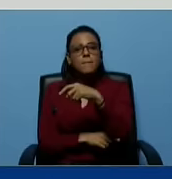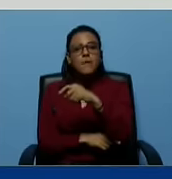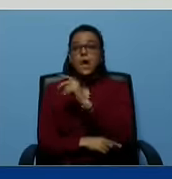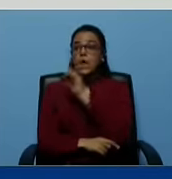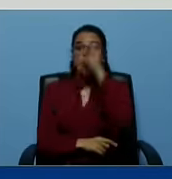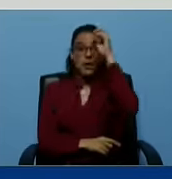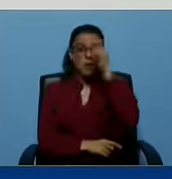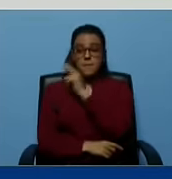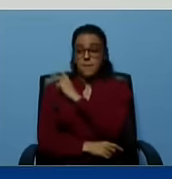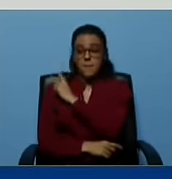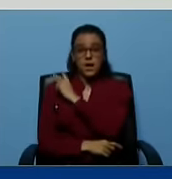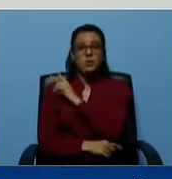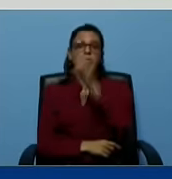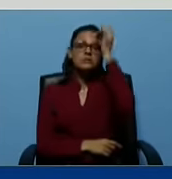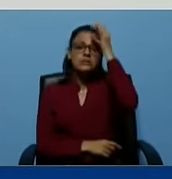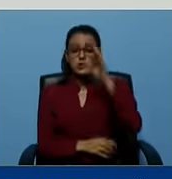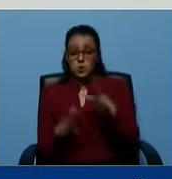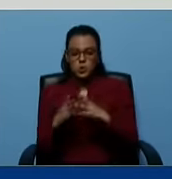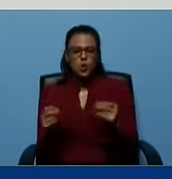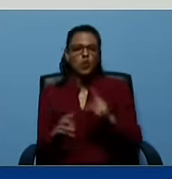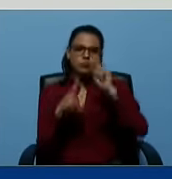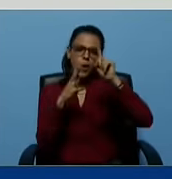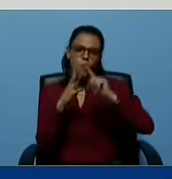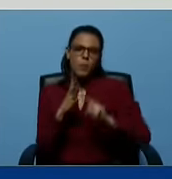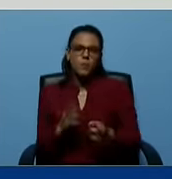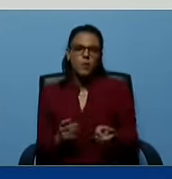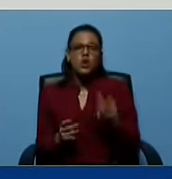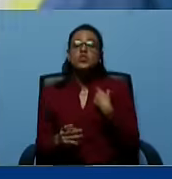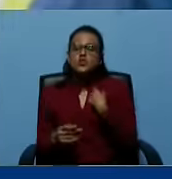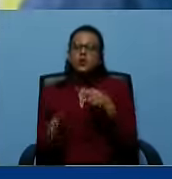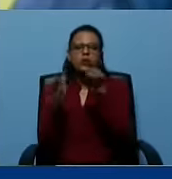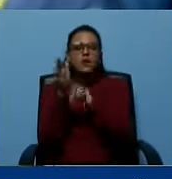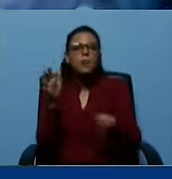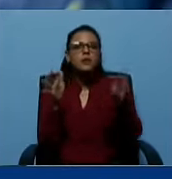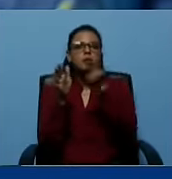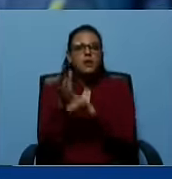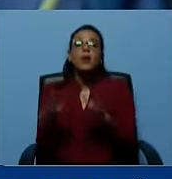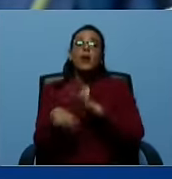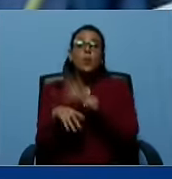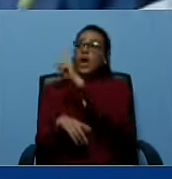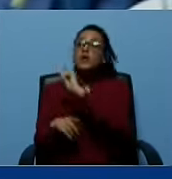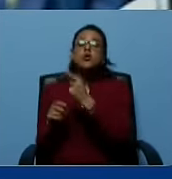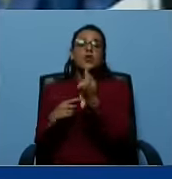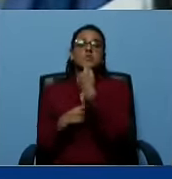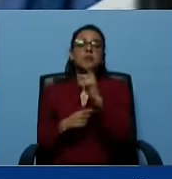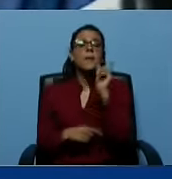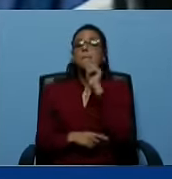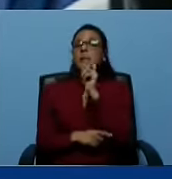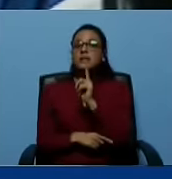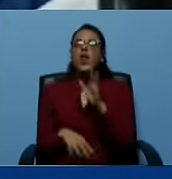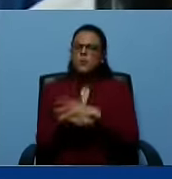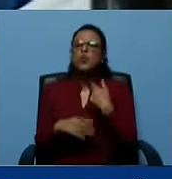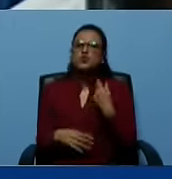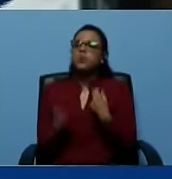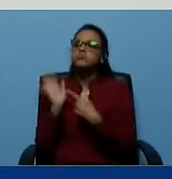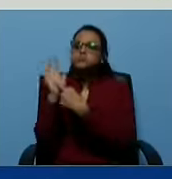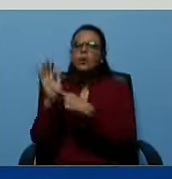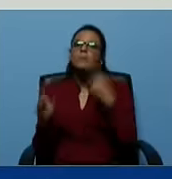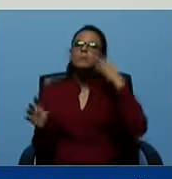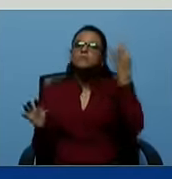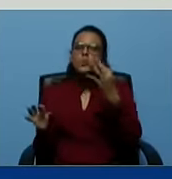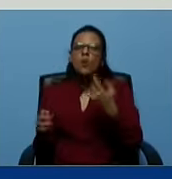Lo he dicho 20 veces y no me han desmentido. Porque saben que cuando me desmientan les muestro la prueba.